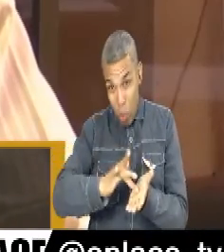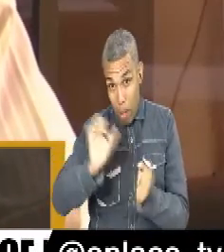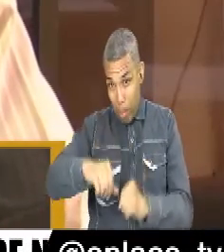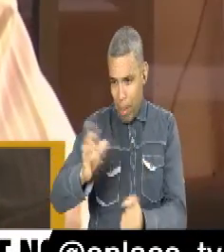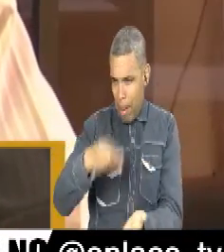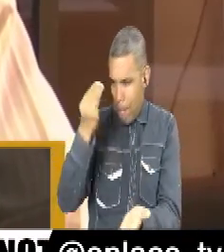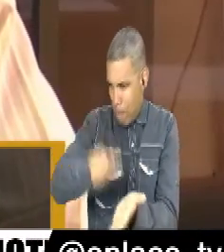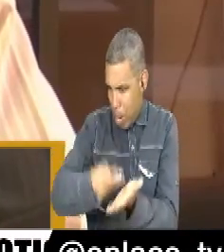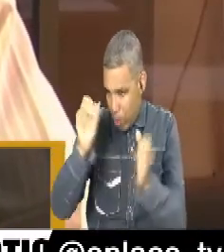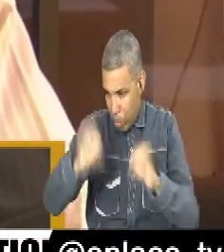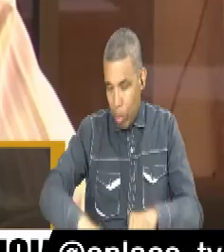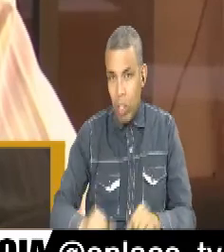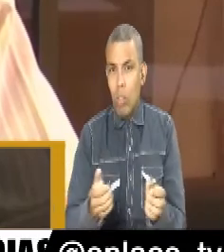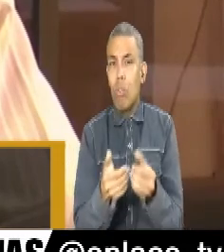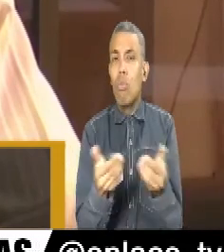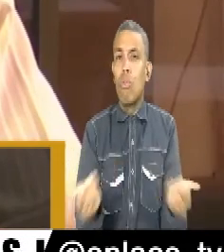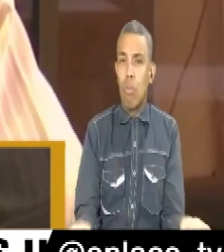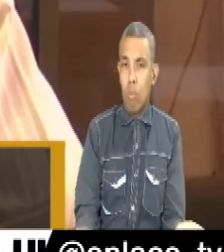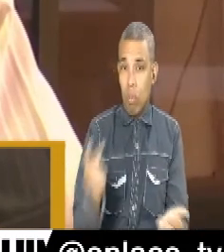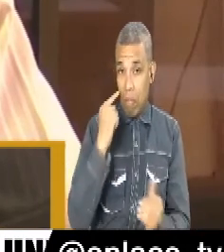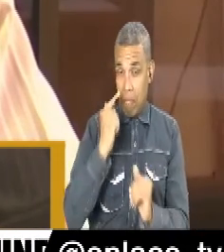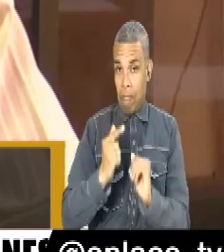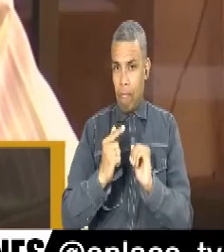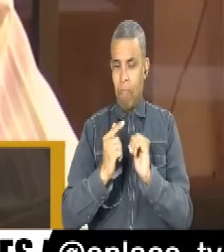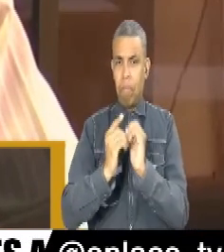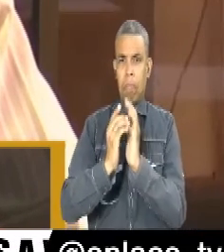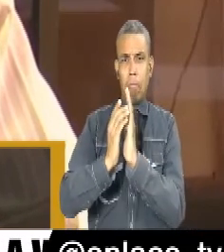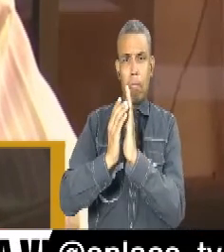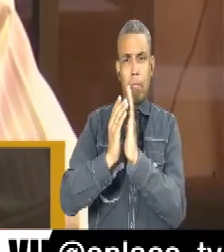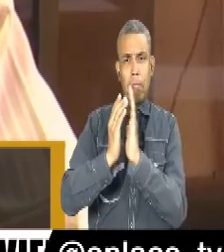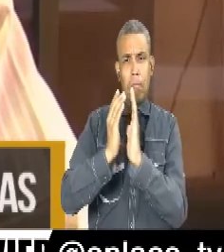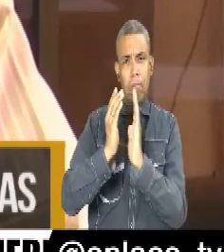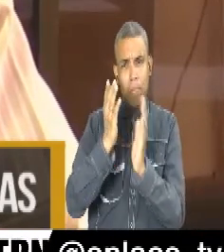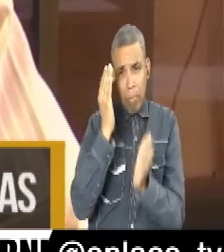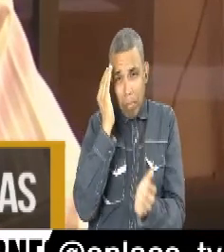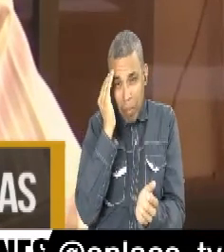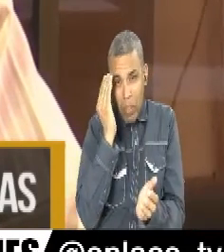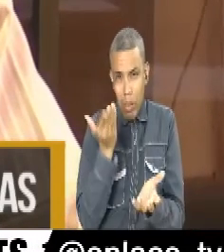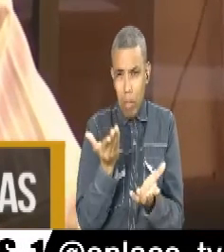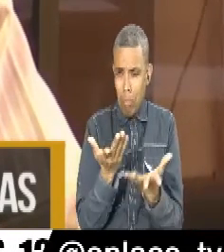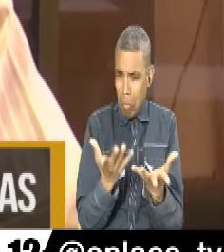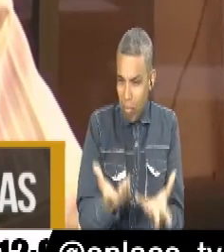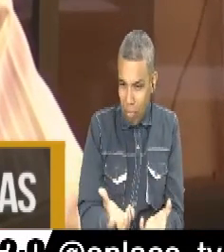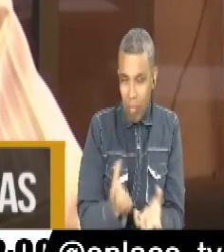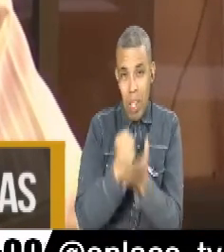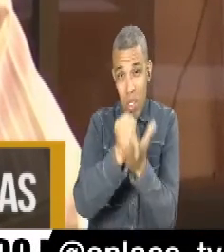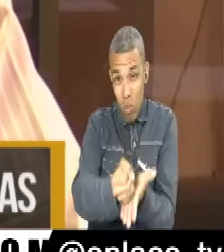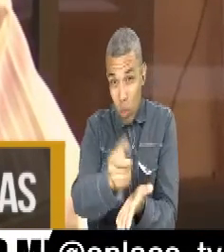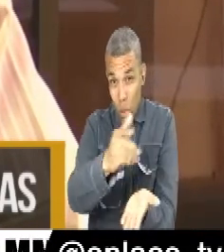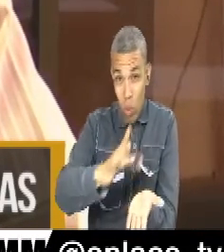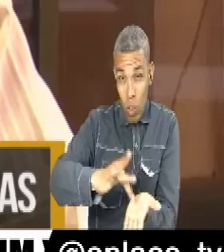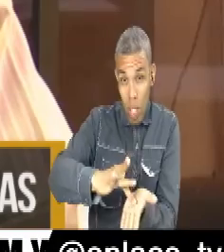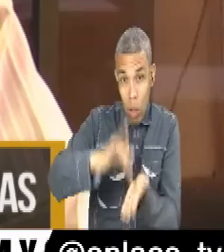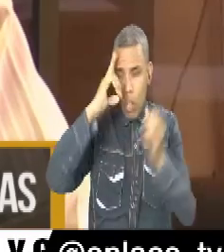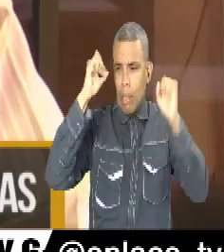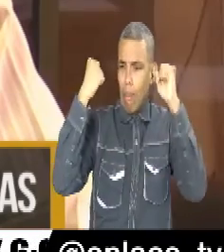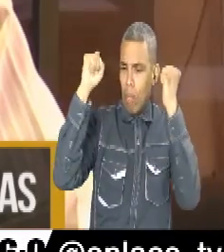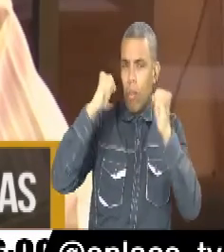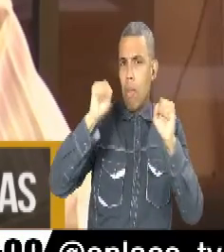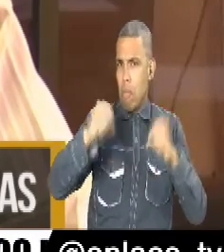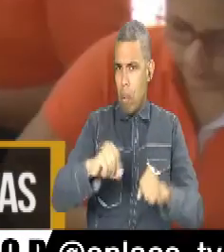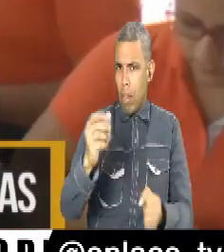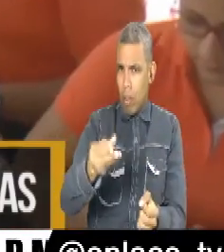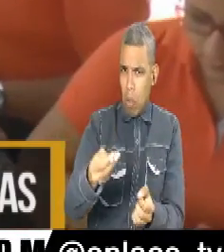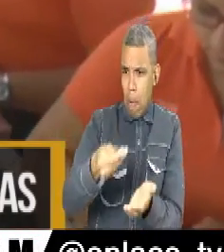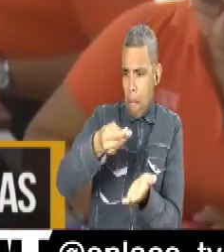nuestros deudores es constante en la entidad, pero hemos querido hacer una jornada especial con motivo de que se avecina la